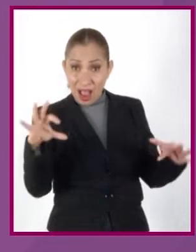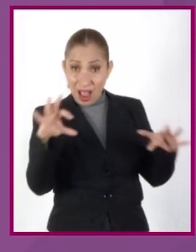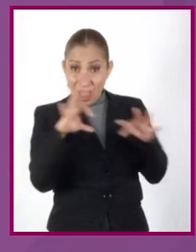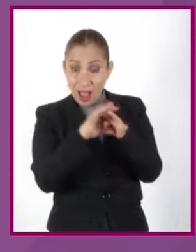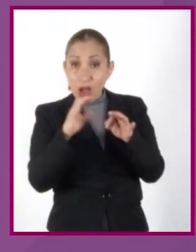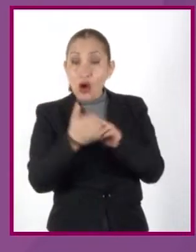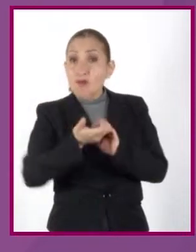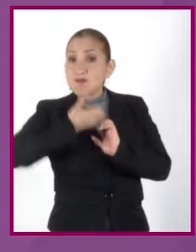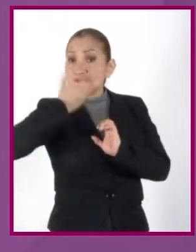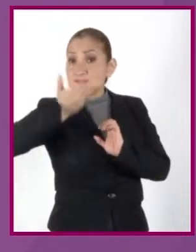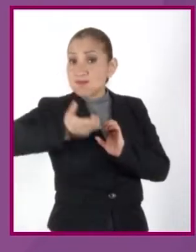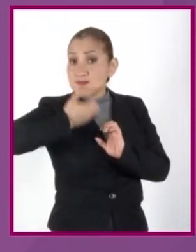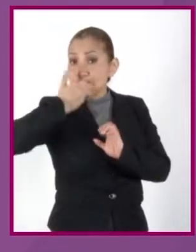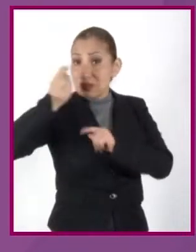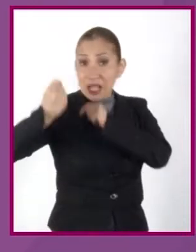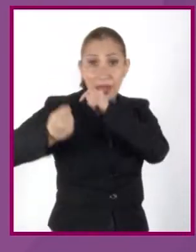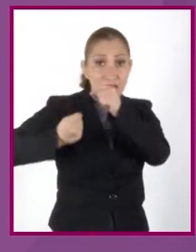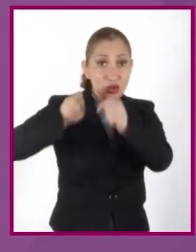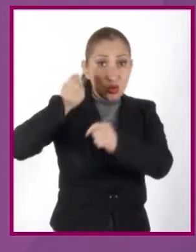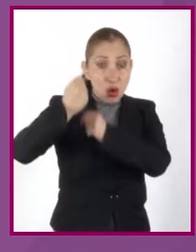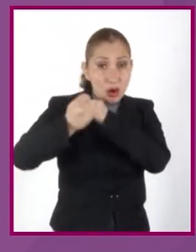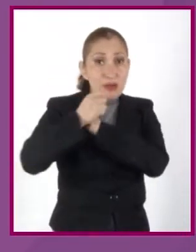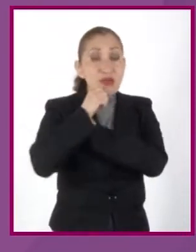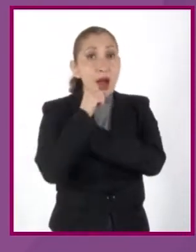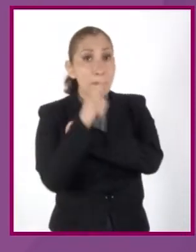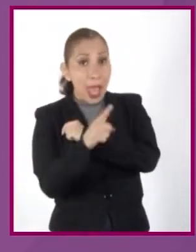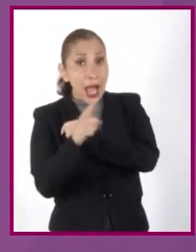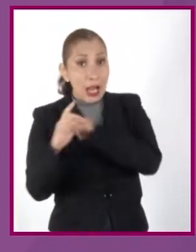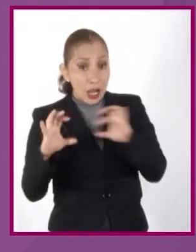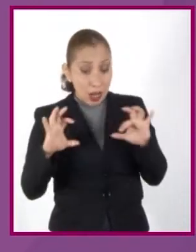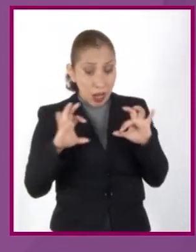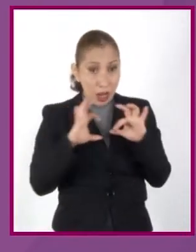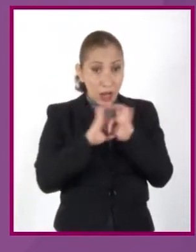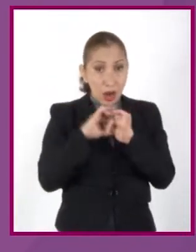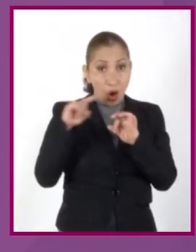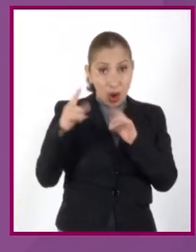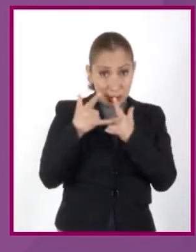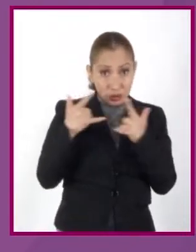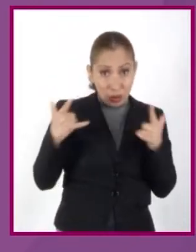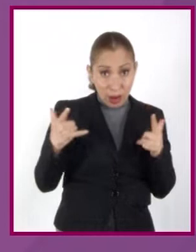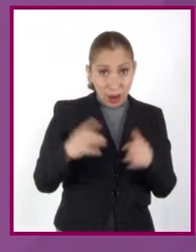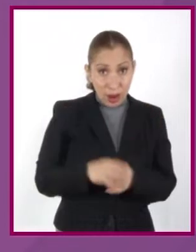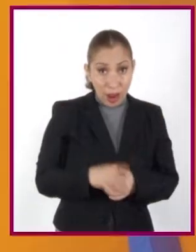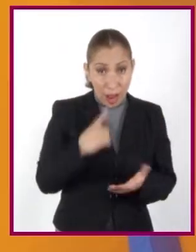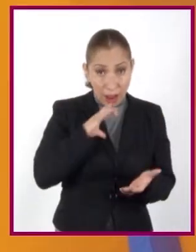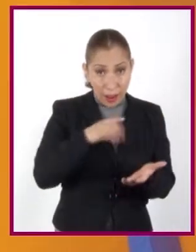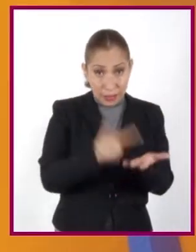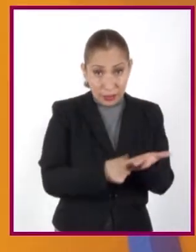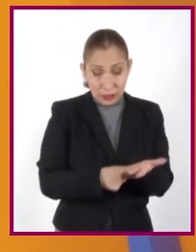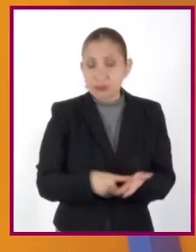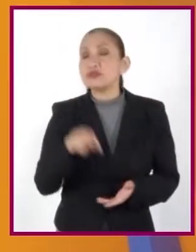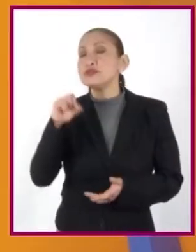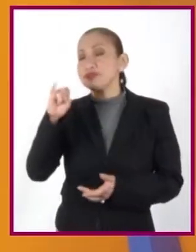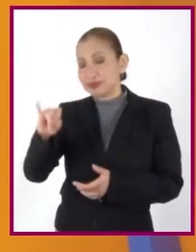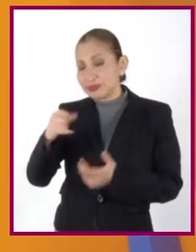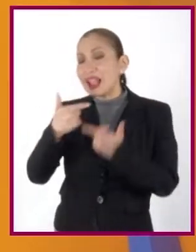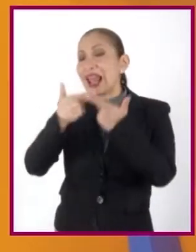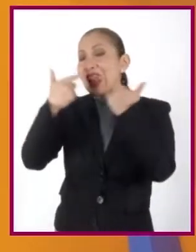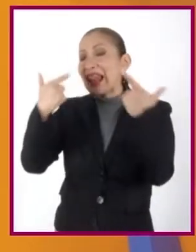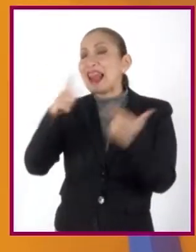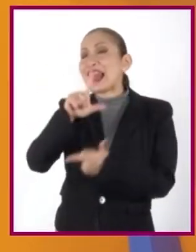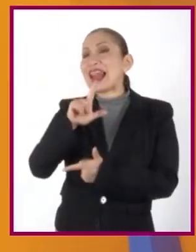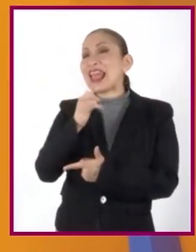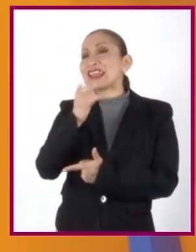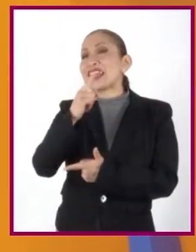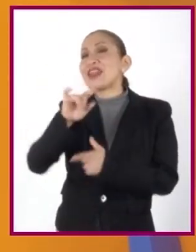la tradición y por consiguiente tenemos que asociarlas con la historia. Claro, las leyendas son un tipo